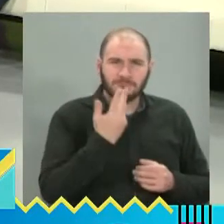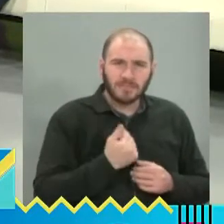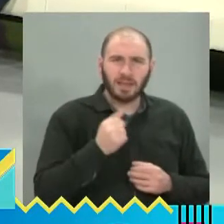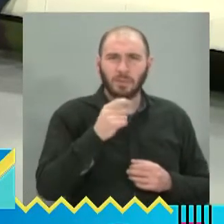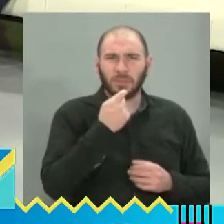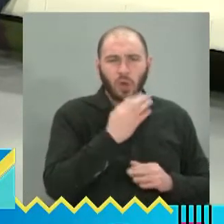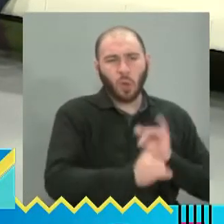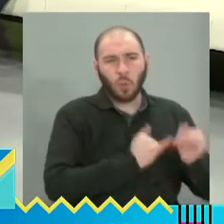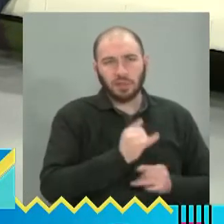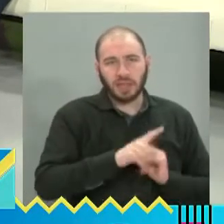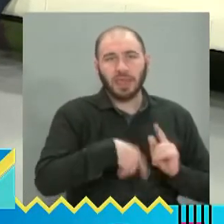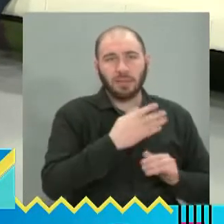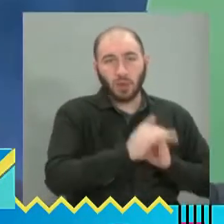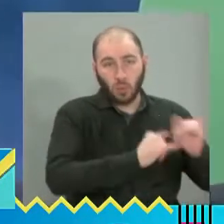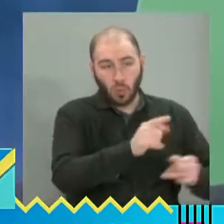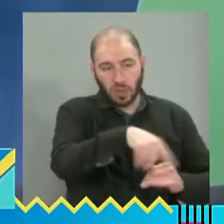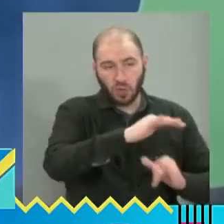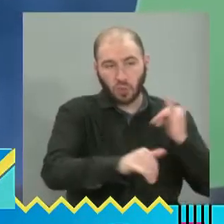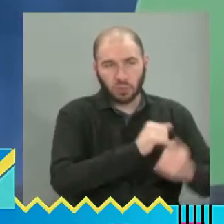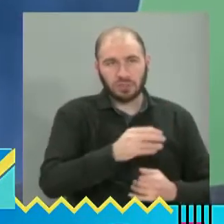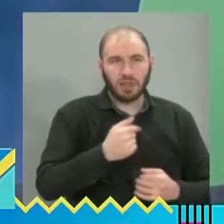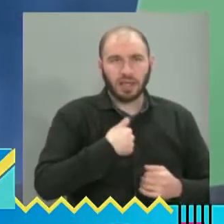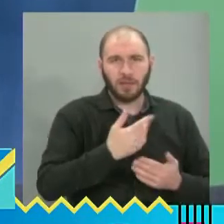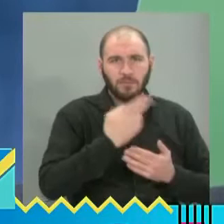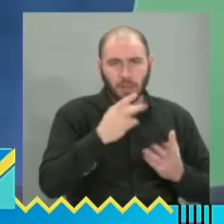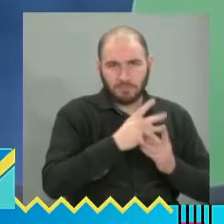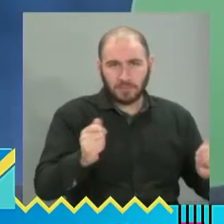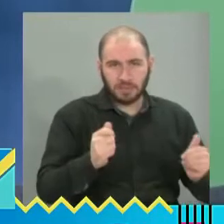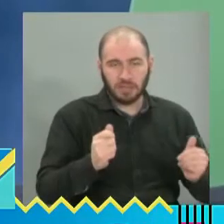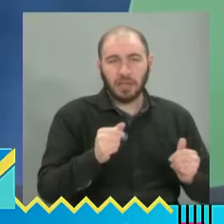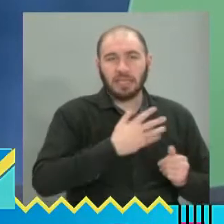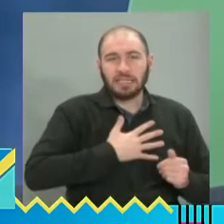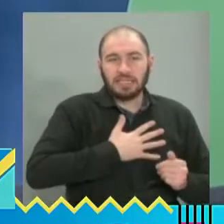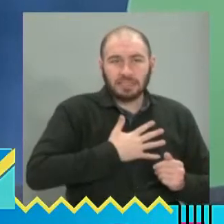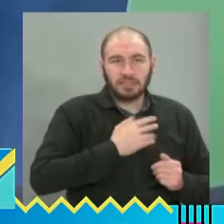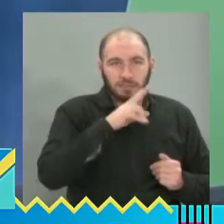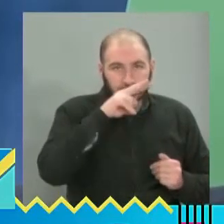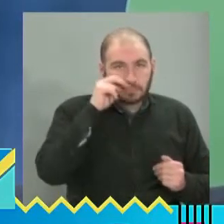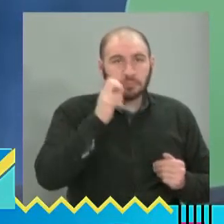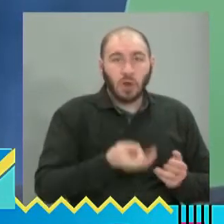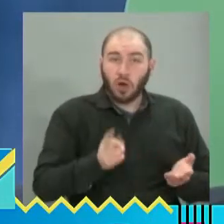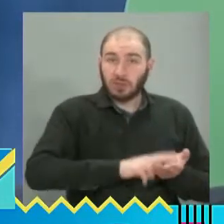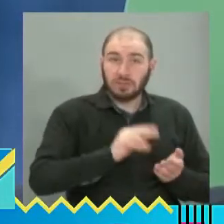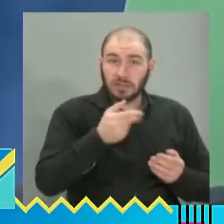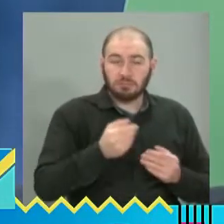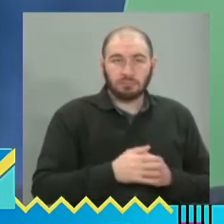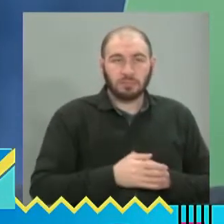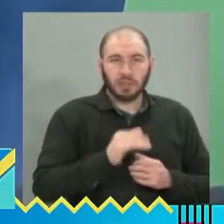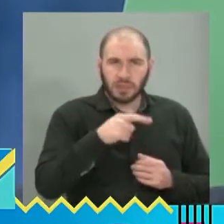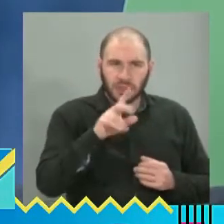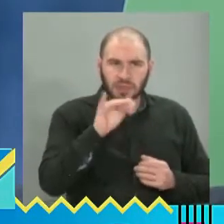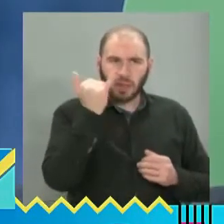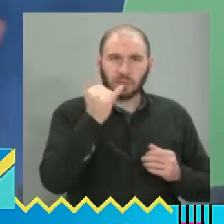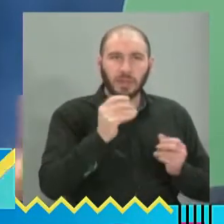uno le explica y después lo cuentan con satisfacción, que al dejar de fumar empiezan a sentir los olores nuevamente, que empiezan a darse cuenta